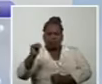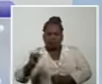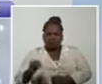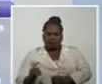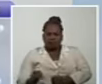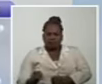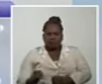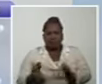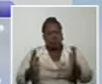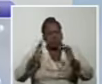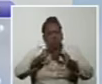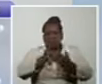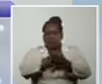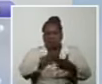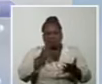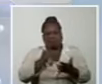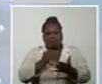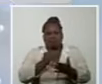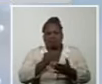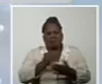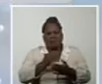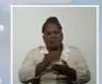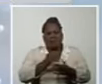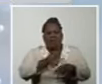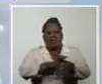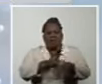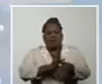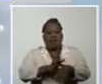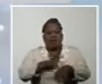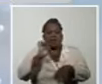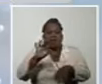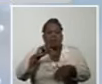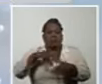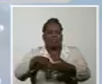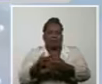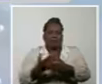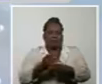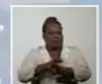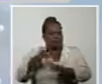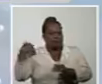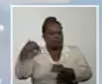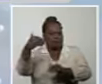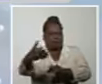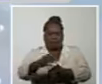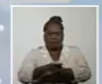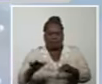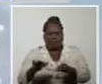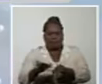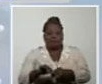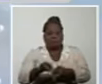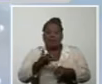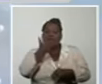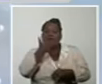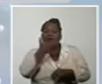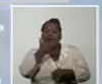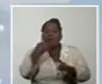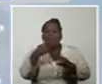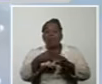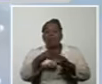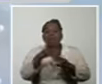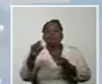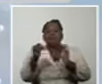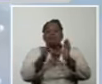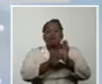han confirmado casos en los últimos 15 días. Por lo tanto, la tasa de incidencia por 100.000 habitantes, o la